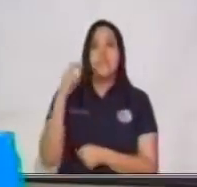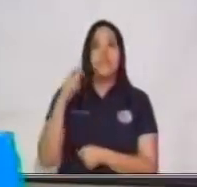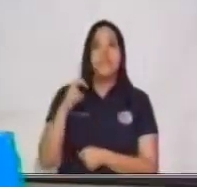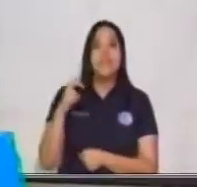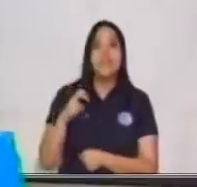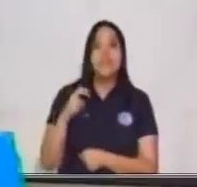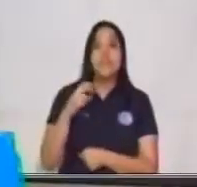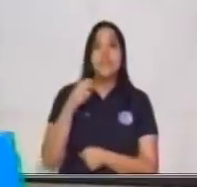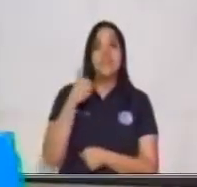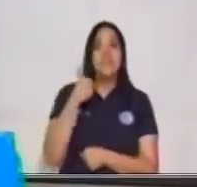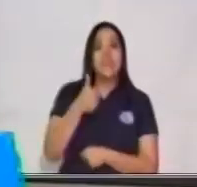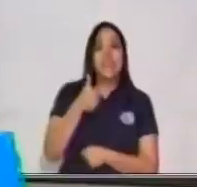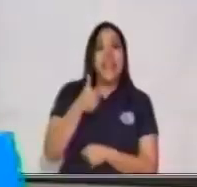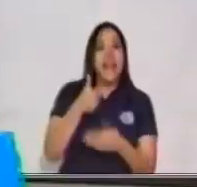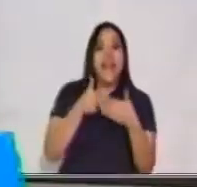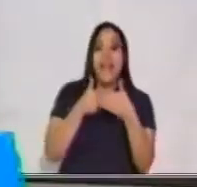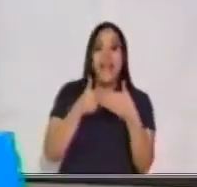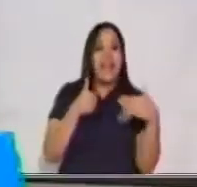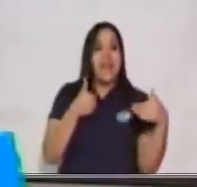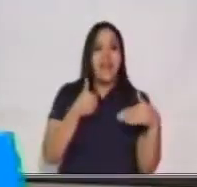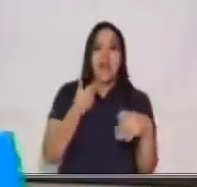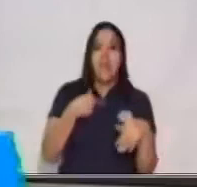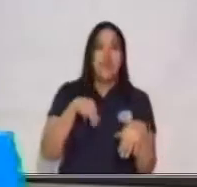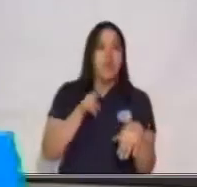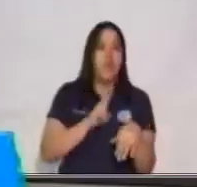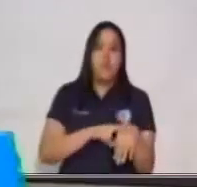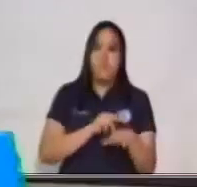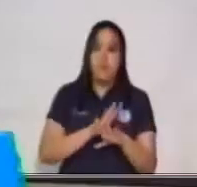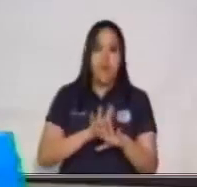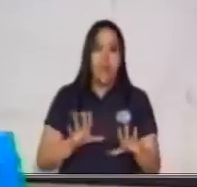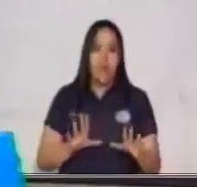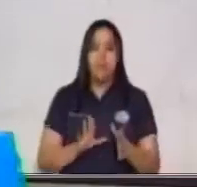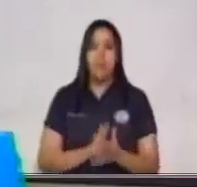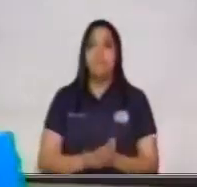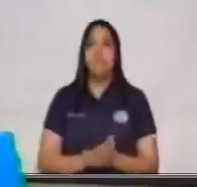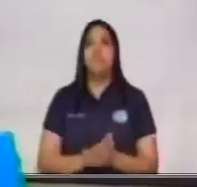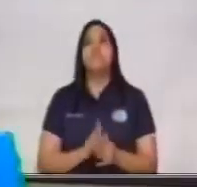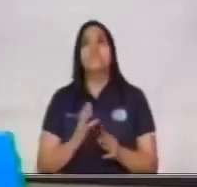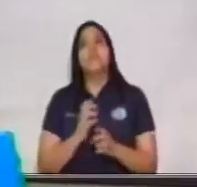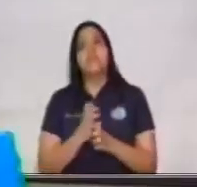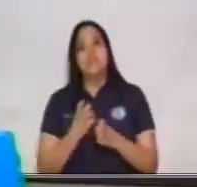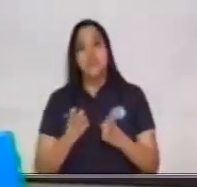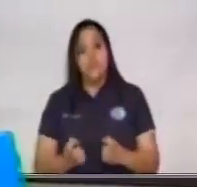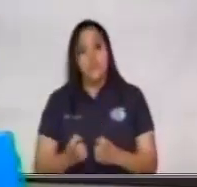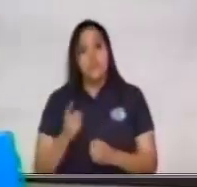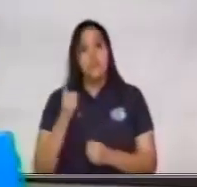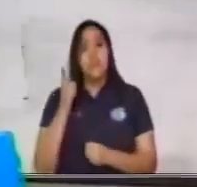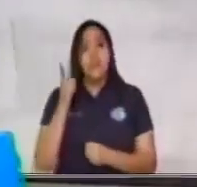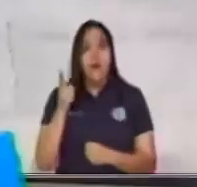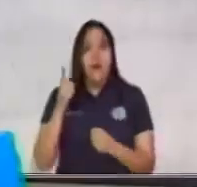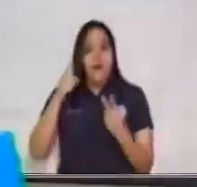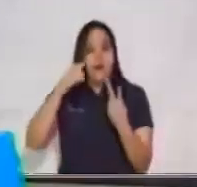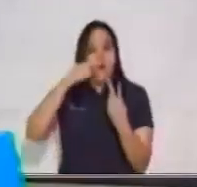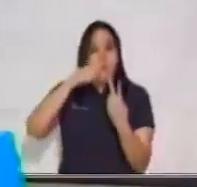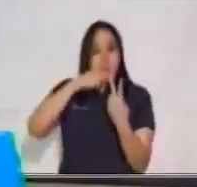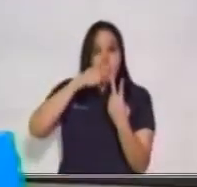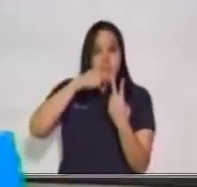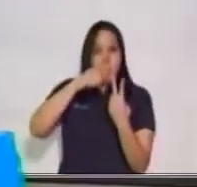valor lineal, que es A. Entonces necesitamos aplicar la raíz